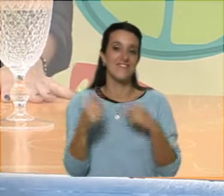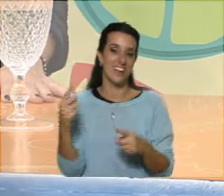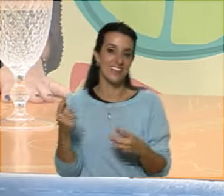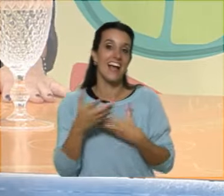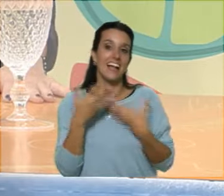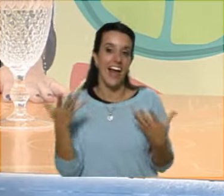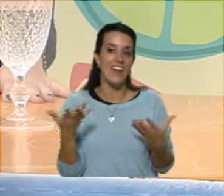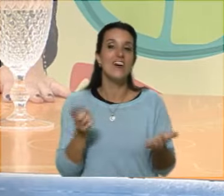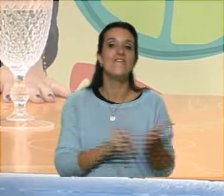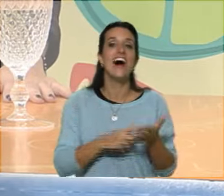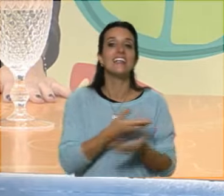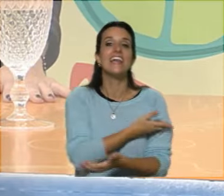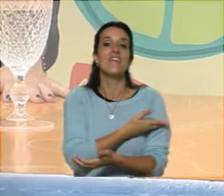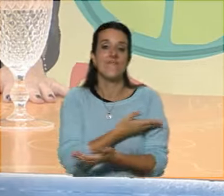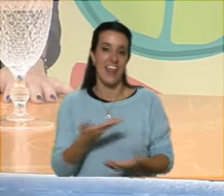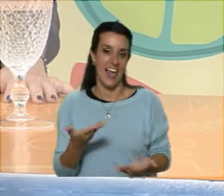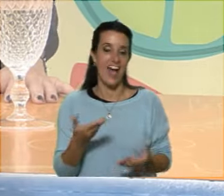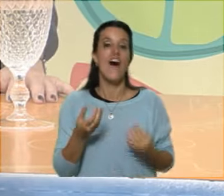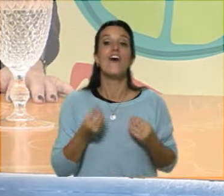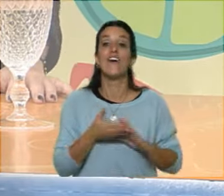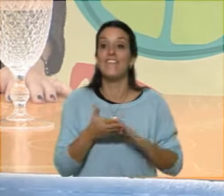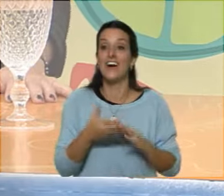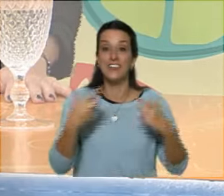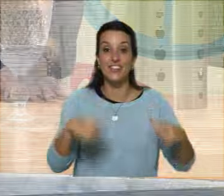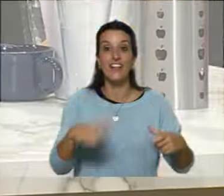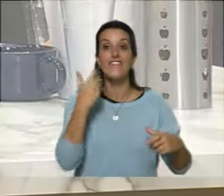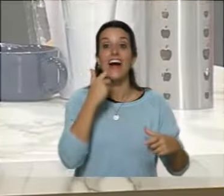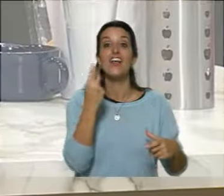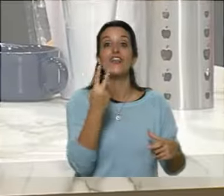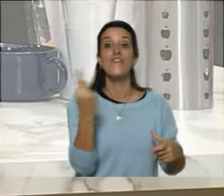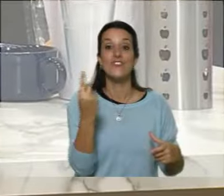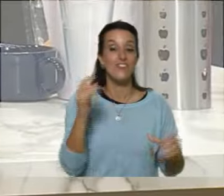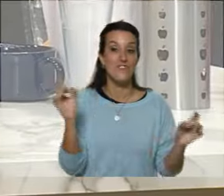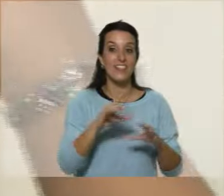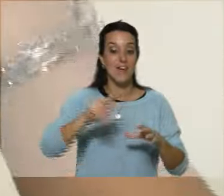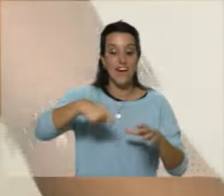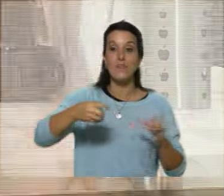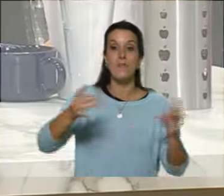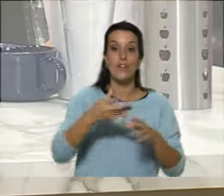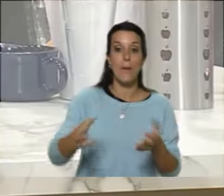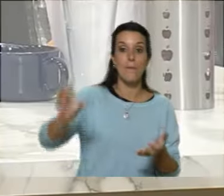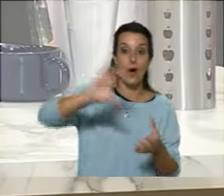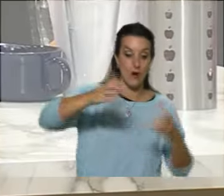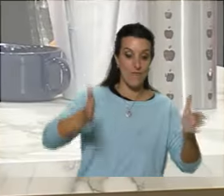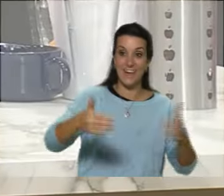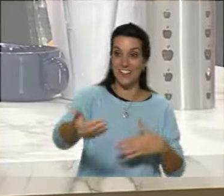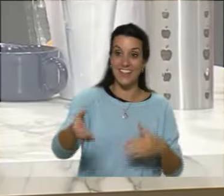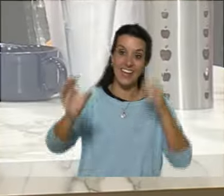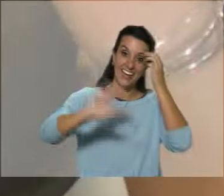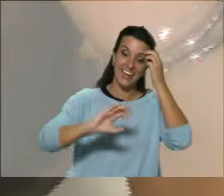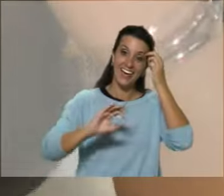lo que tiene. Además de las remeras estéticamente. ¿Cómo vamos? Porque nos quedan la dos minutos y medio. Ya está pronta, la voy a volcar en el molde. Bien.